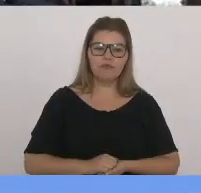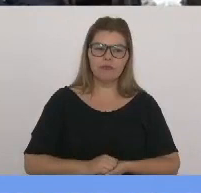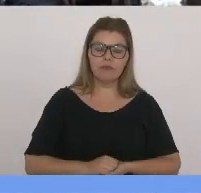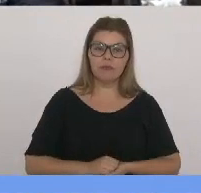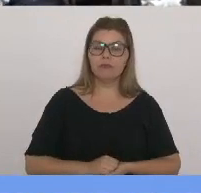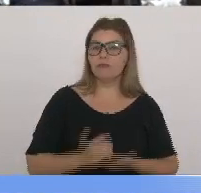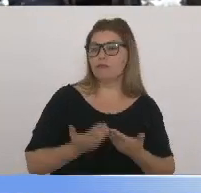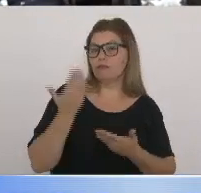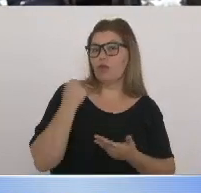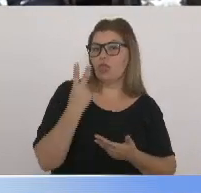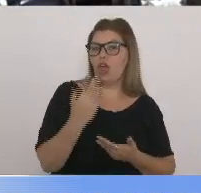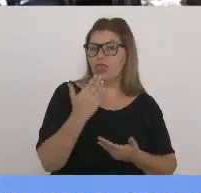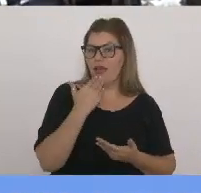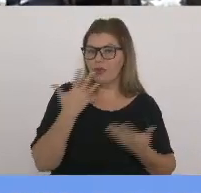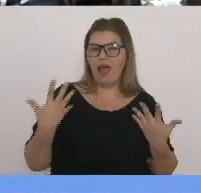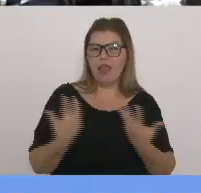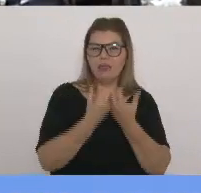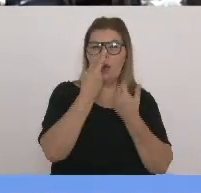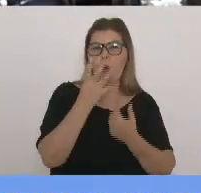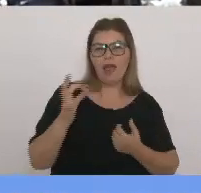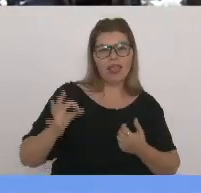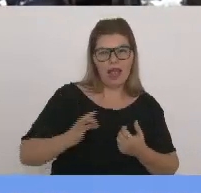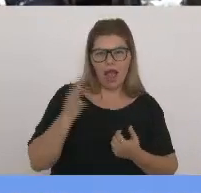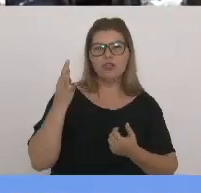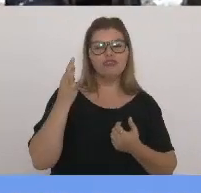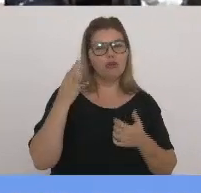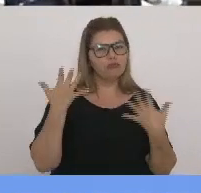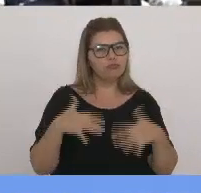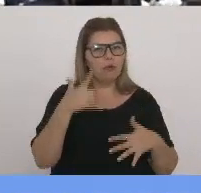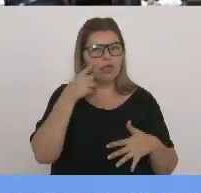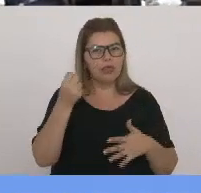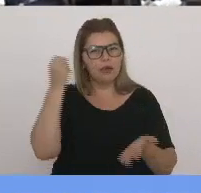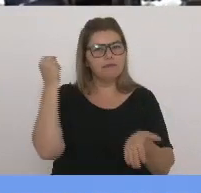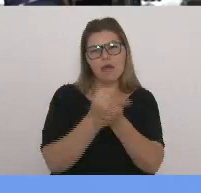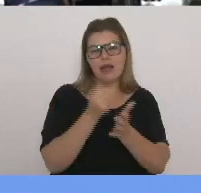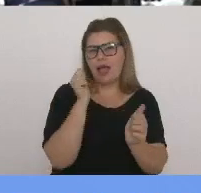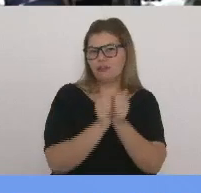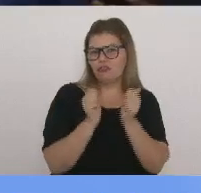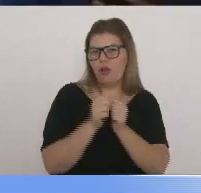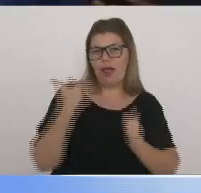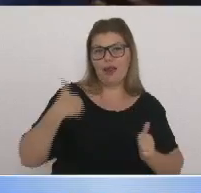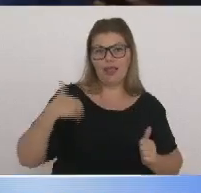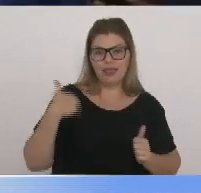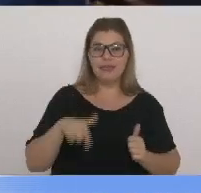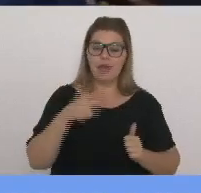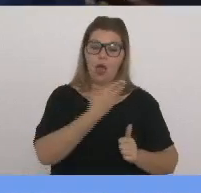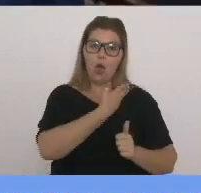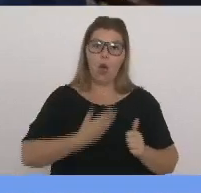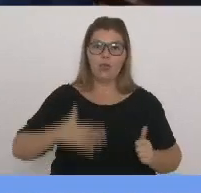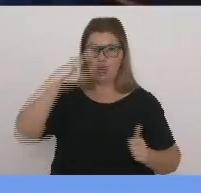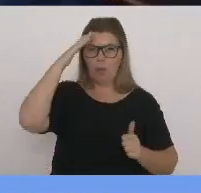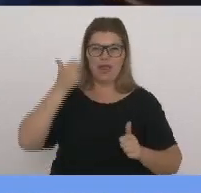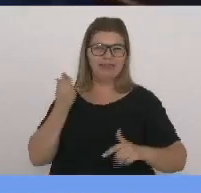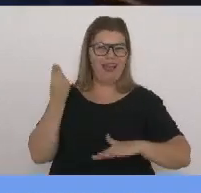El pasado 2 de abril se cumplieron 40 años, un hecho histórico que marcó para siempre la historia de la Argentina. Un gobierno de facto que se caía